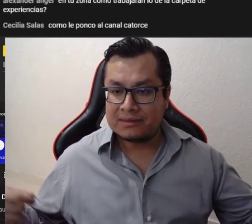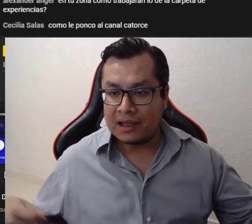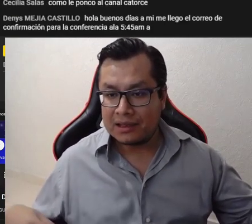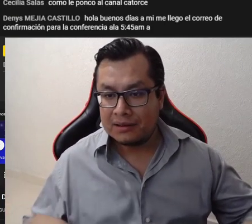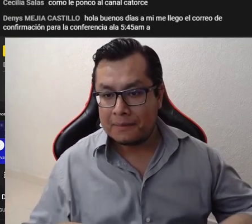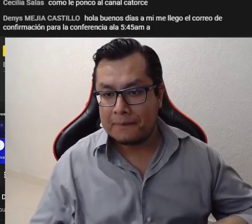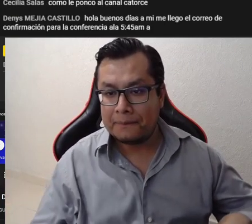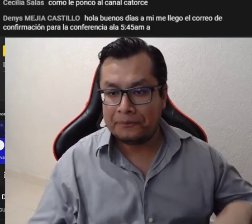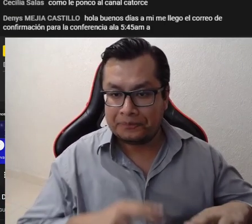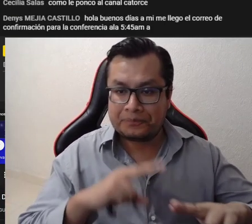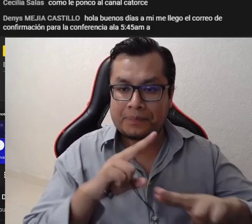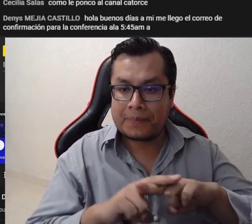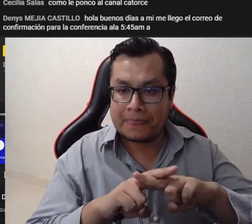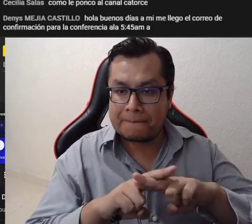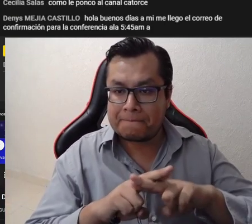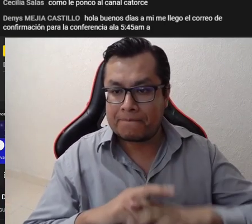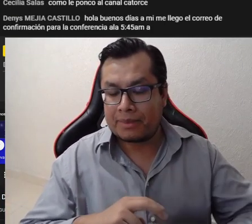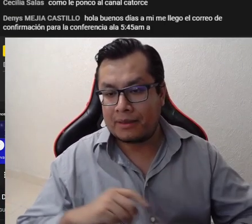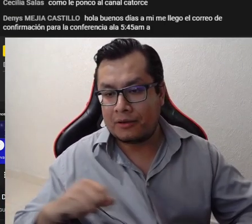Hashtag...